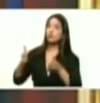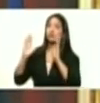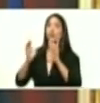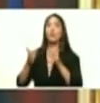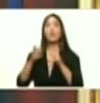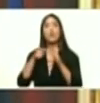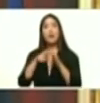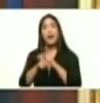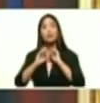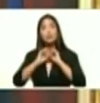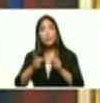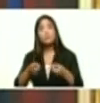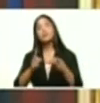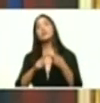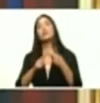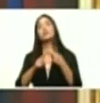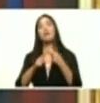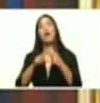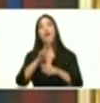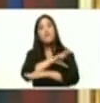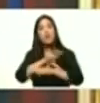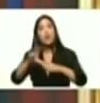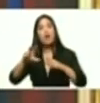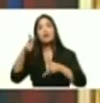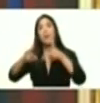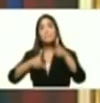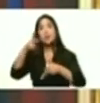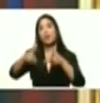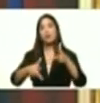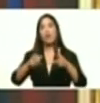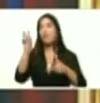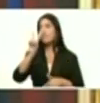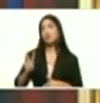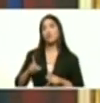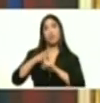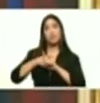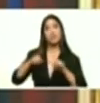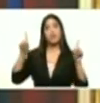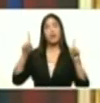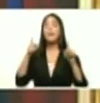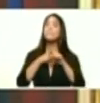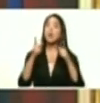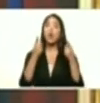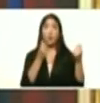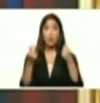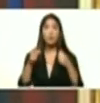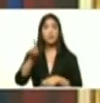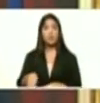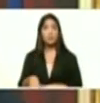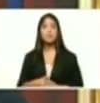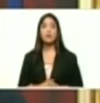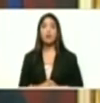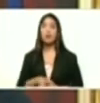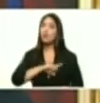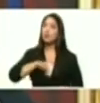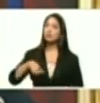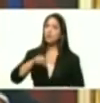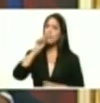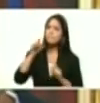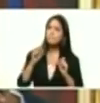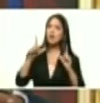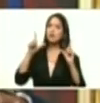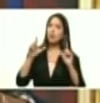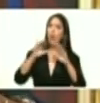vías de acceso, ferrocarriles, metro, Venezuela es otra, y en el campo de la economía, también, estamos descubriendo,